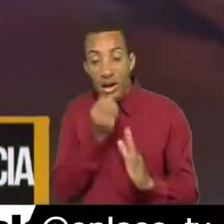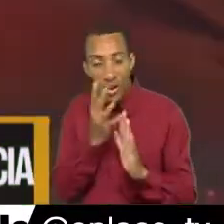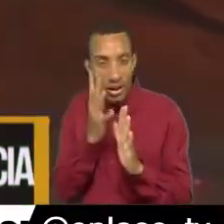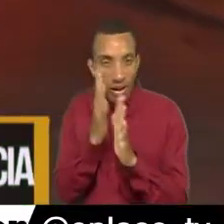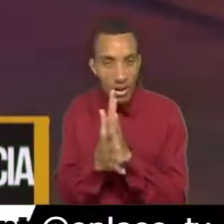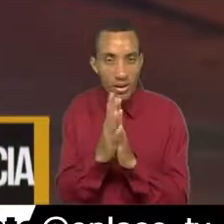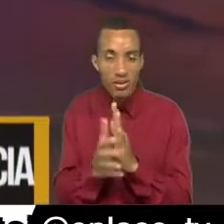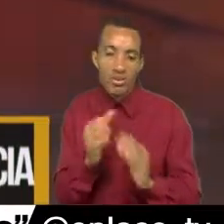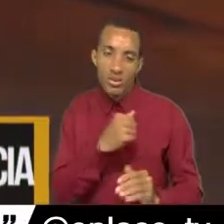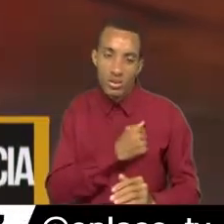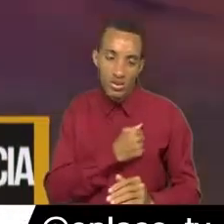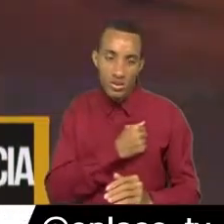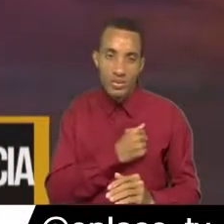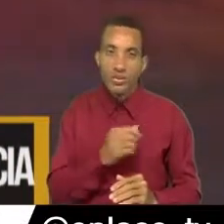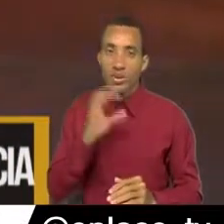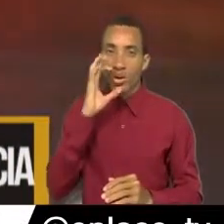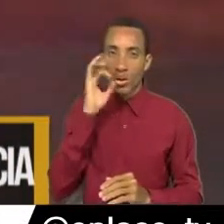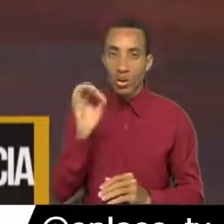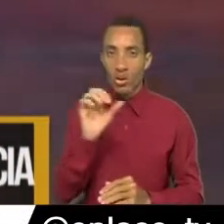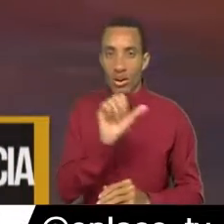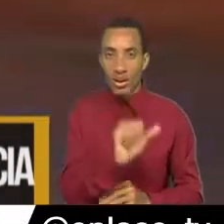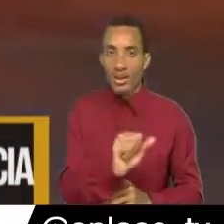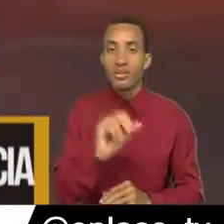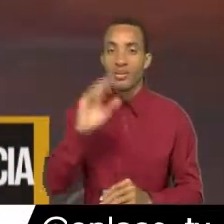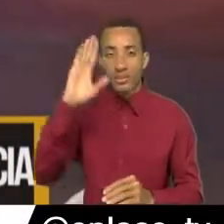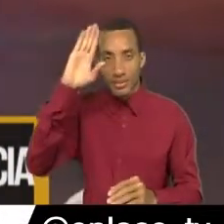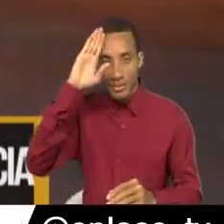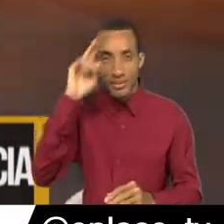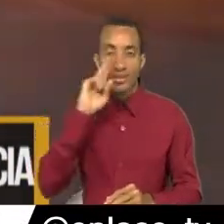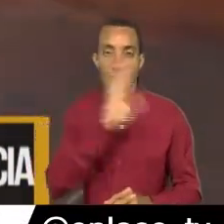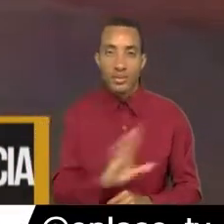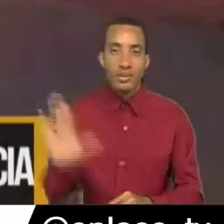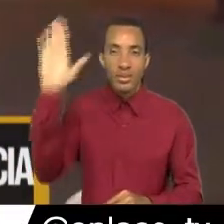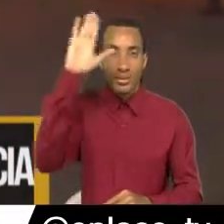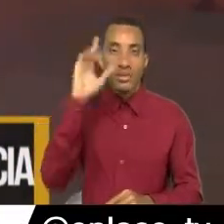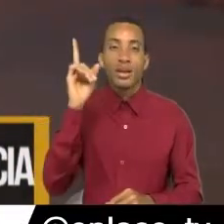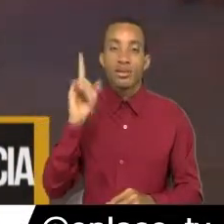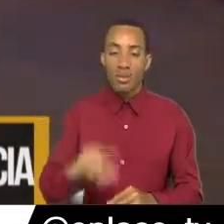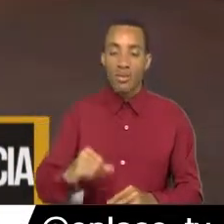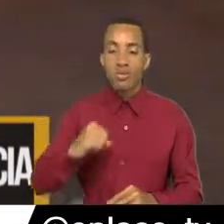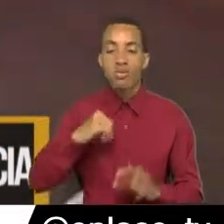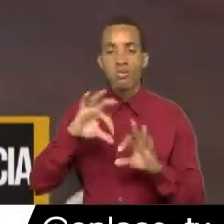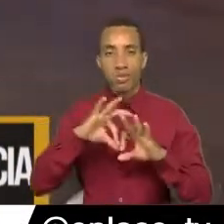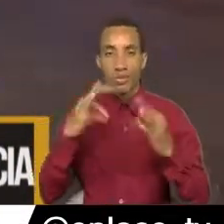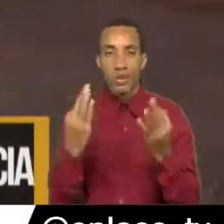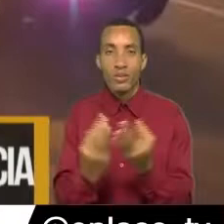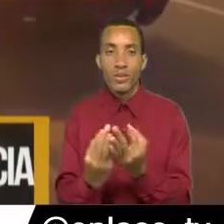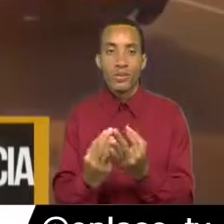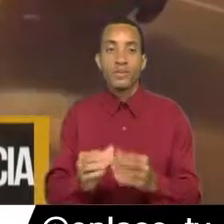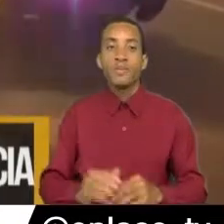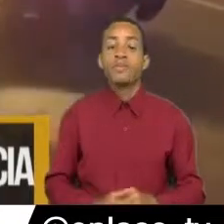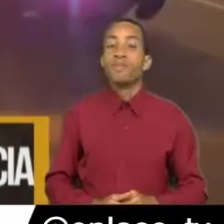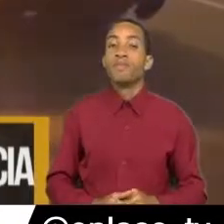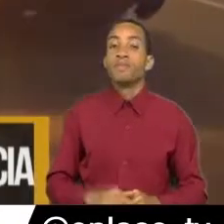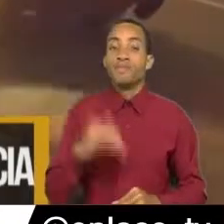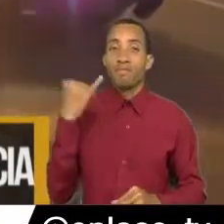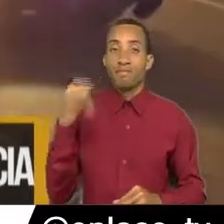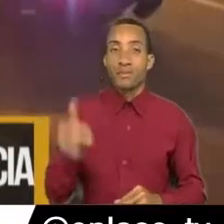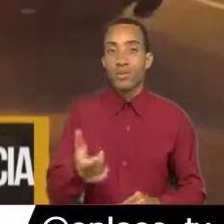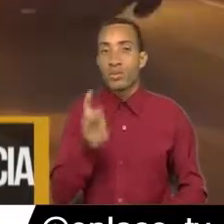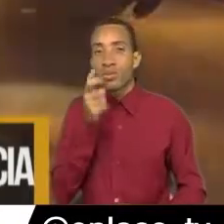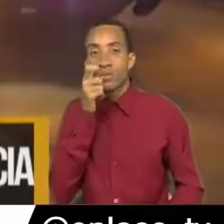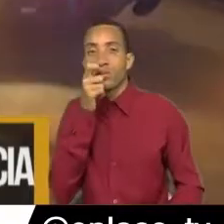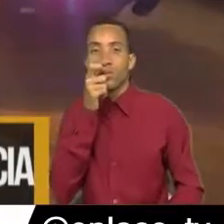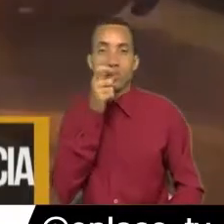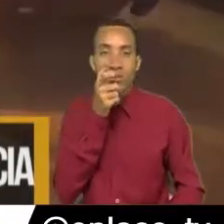son hombres y mujeres de la Policía Nacional que también tienen sus familias. Los operativos también fueron incrementados en la región del Magdalena Medio